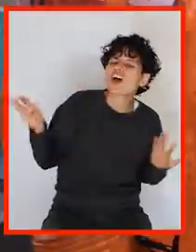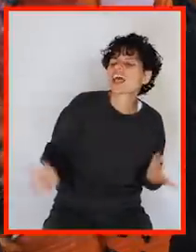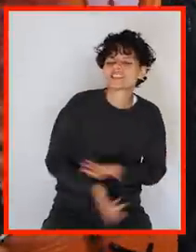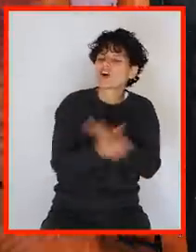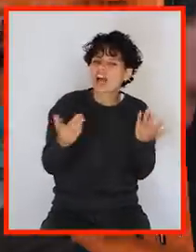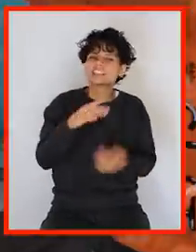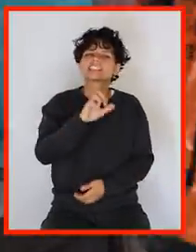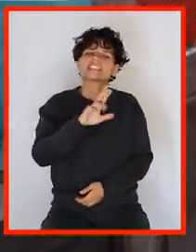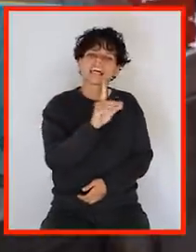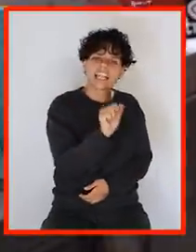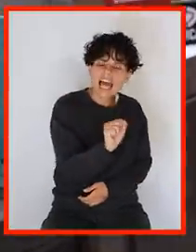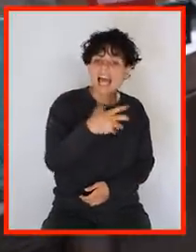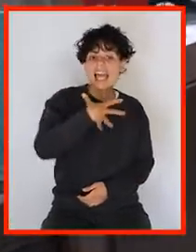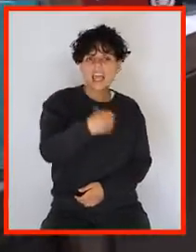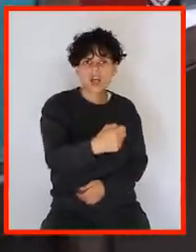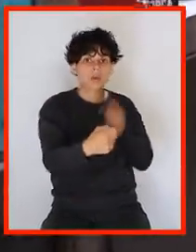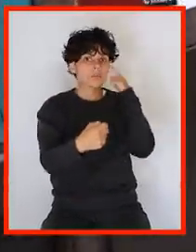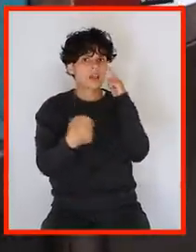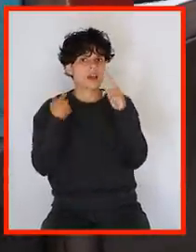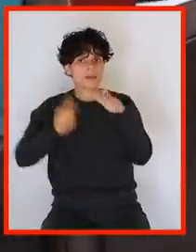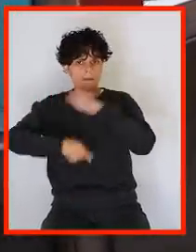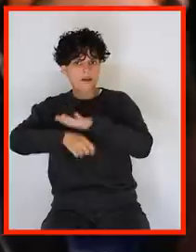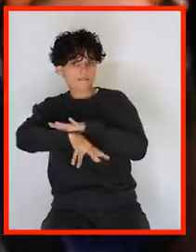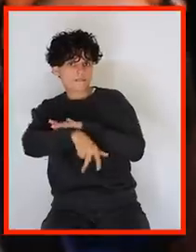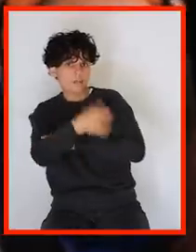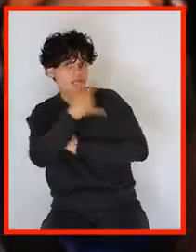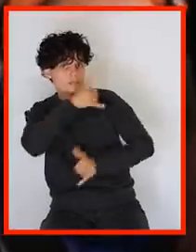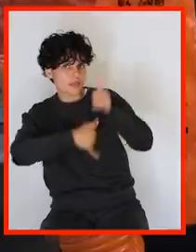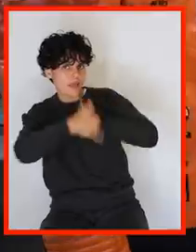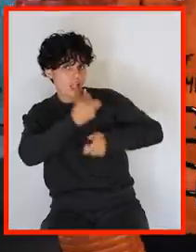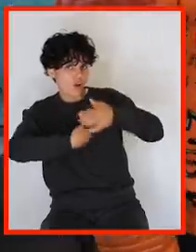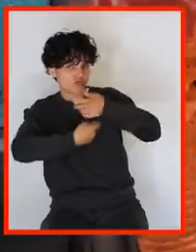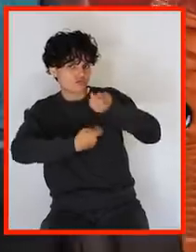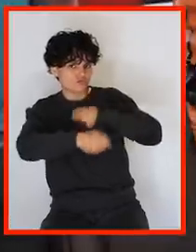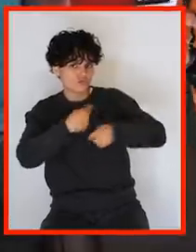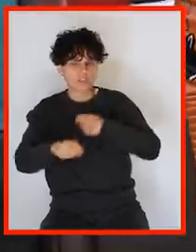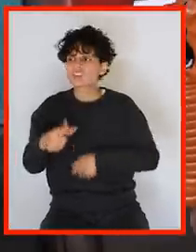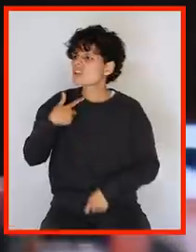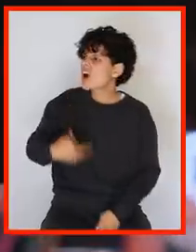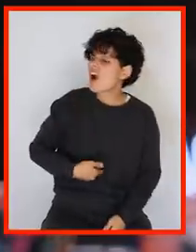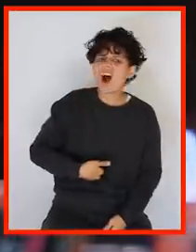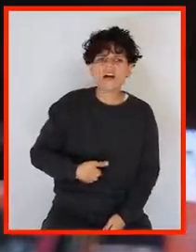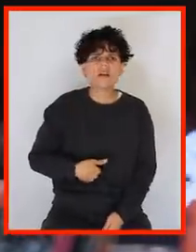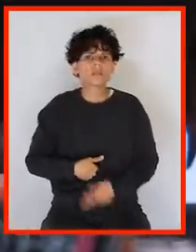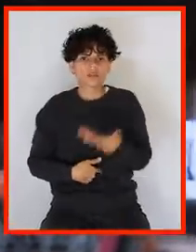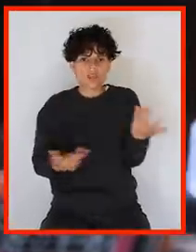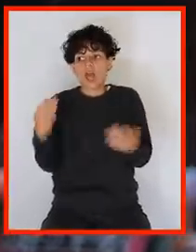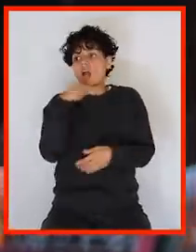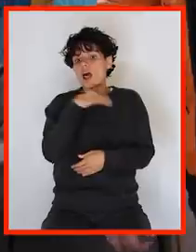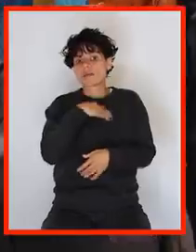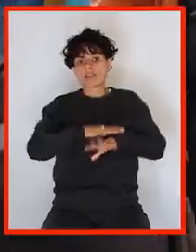La mafia del pipeño. ¿Te gustó, no? Cerda hijo, la mafia del pipeño. Hoy tengo hambre. Tenía hambre, pero al tiro sale, pues, weón. Oye, este weón salió